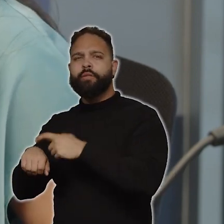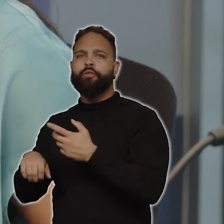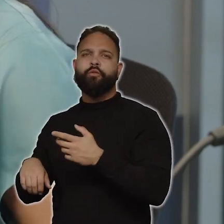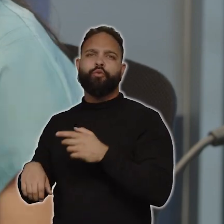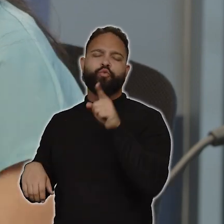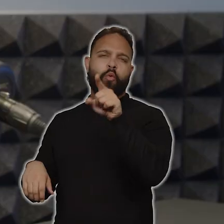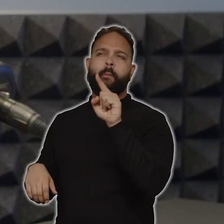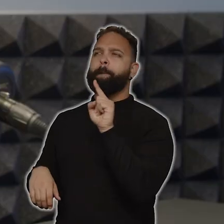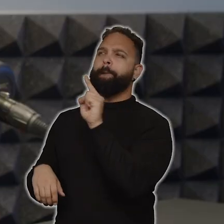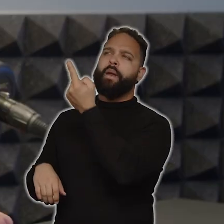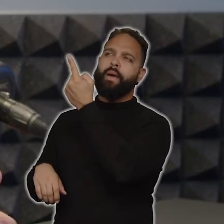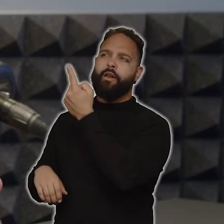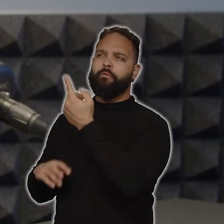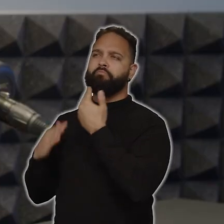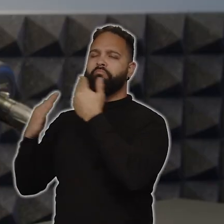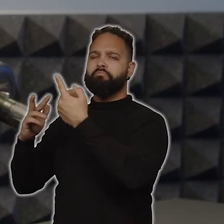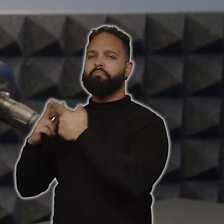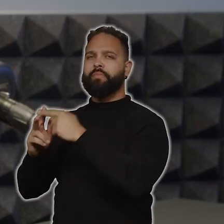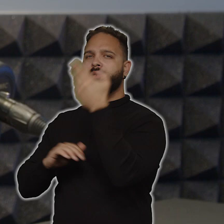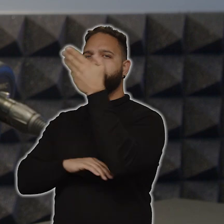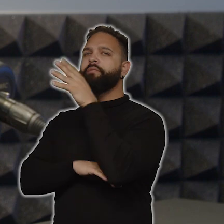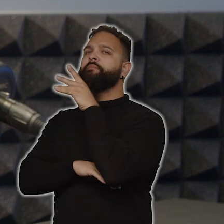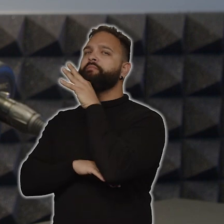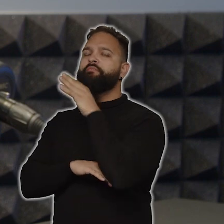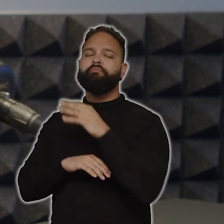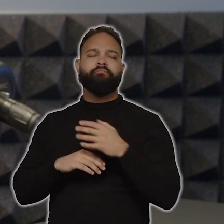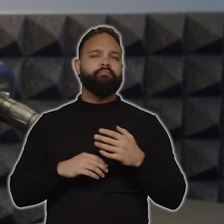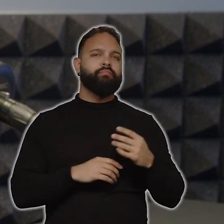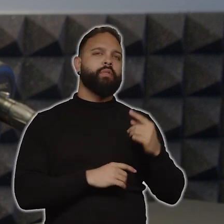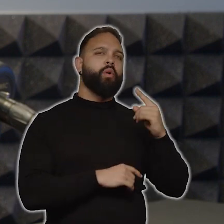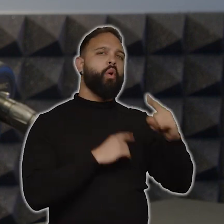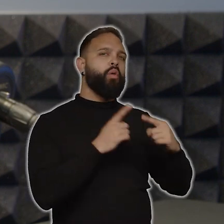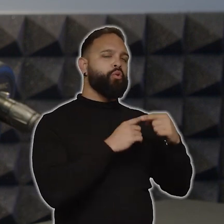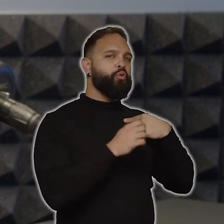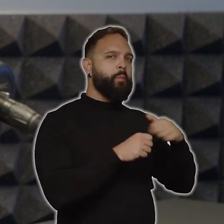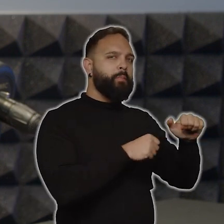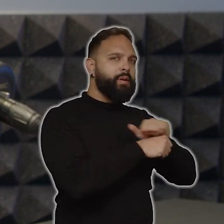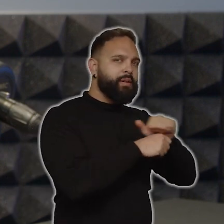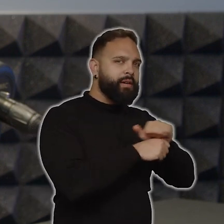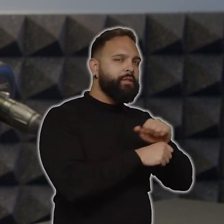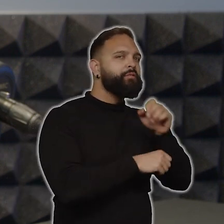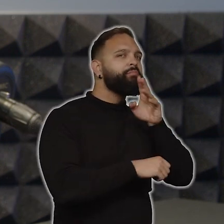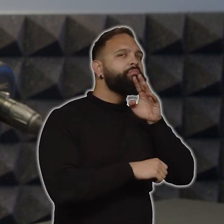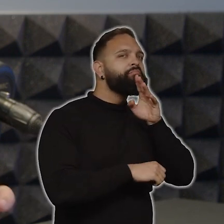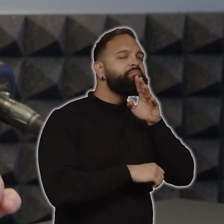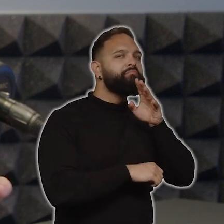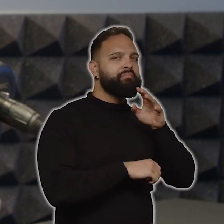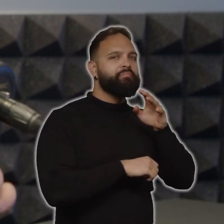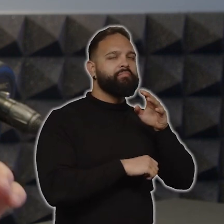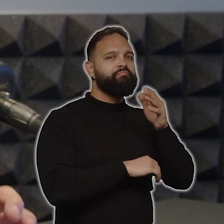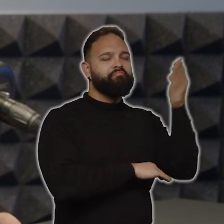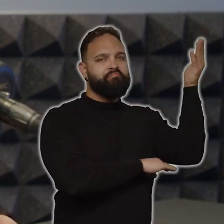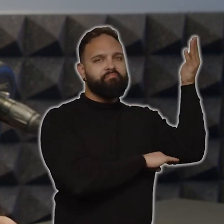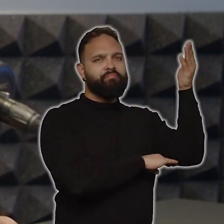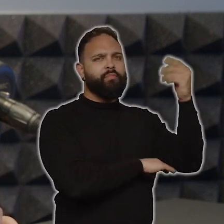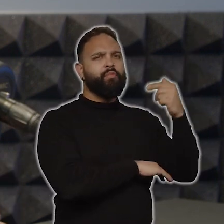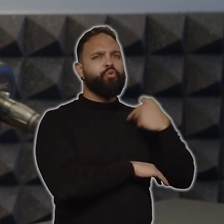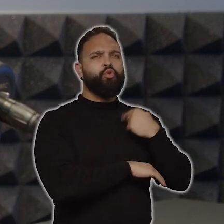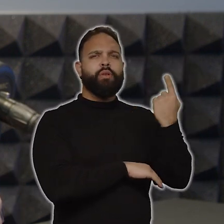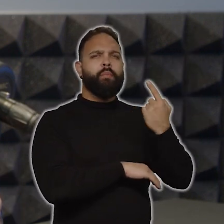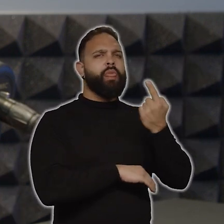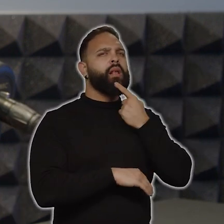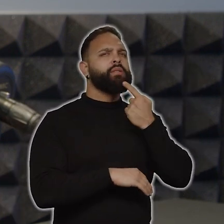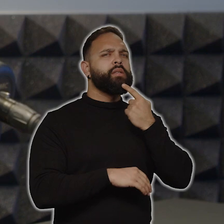el primero. Como tal, yo cuando estaba practicando la oratoria, yo decía que iba a ser el número 1